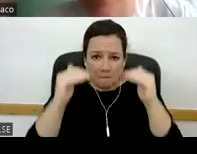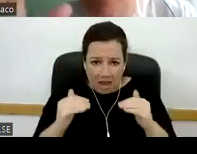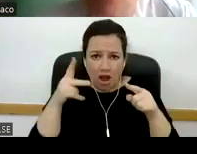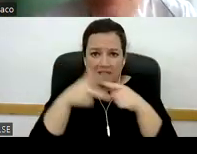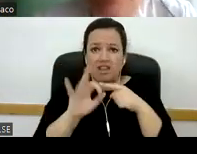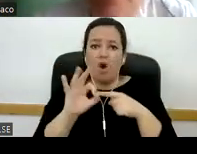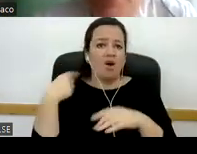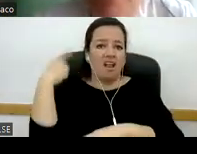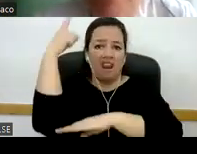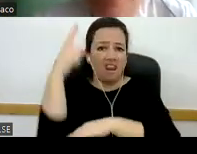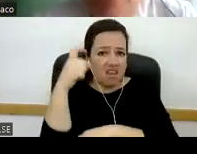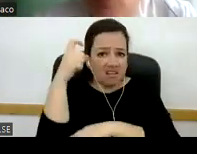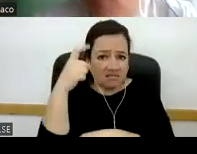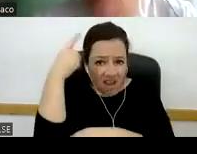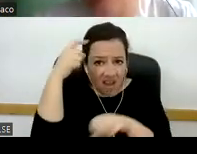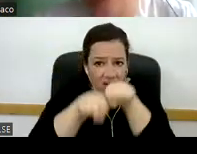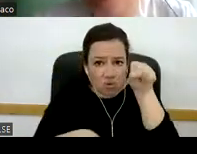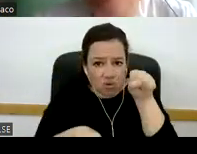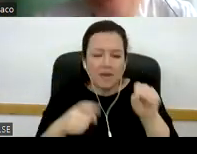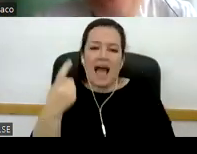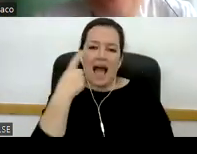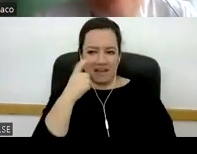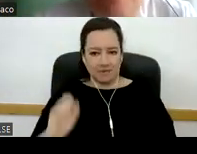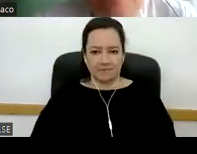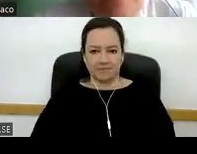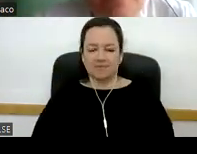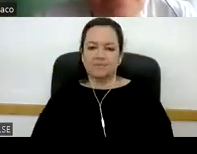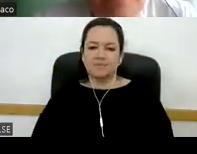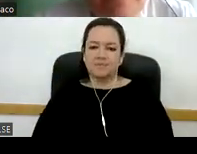bien hemorrágico o bien isquémico? Pues vamos a verlo.